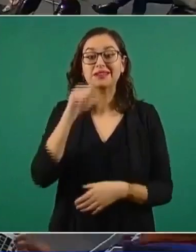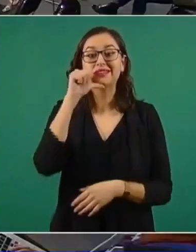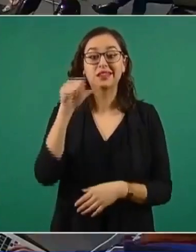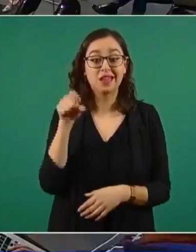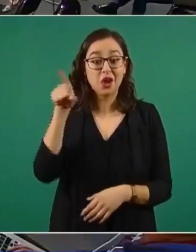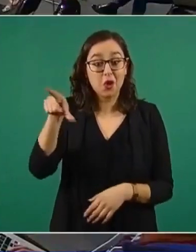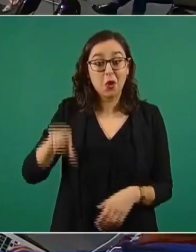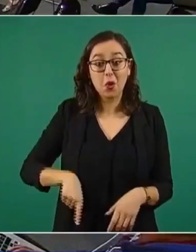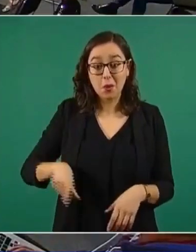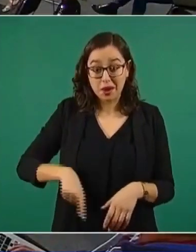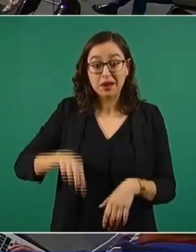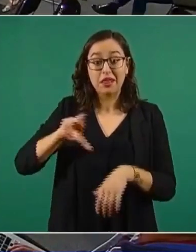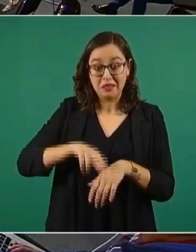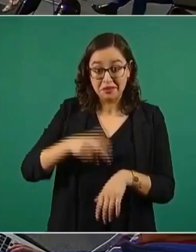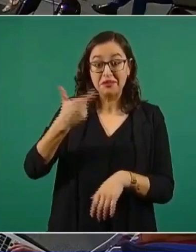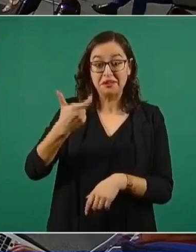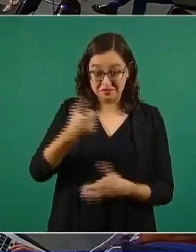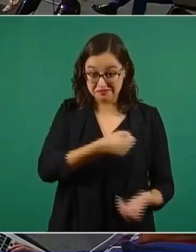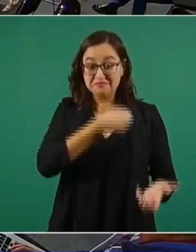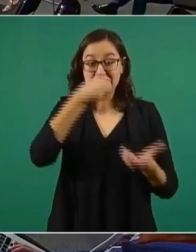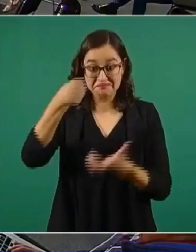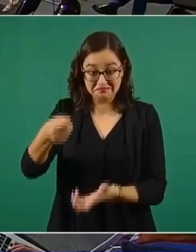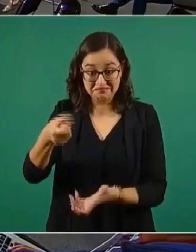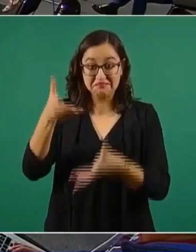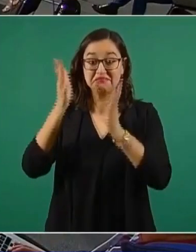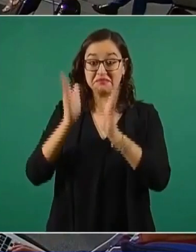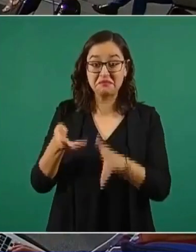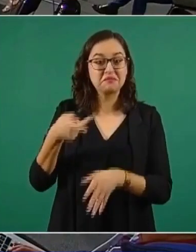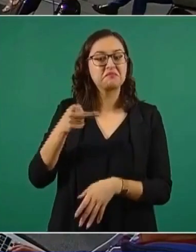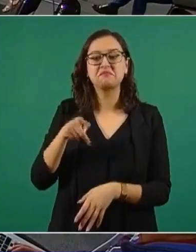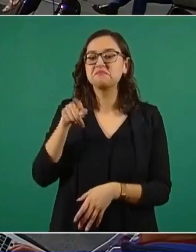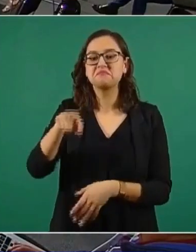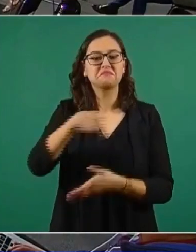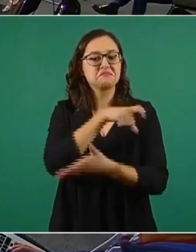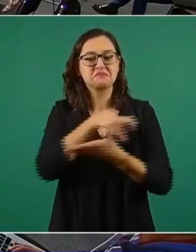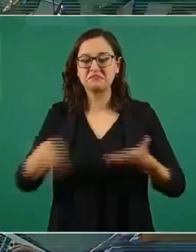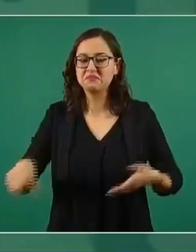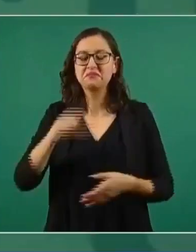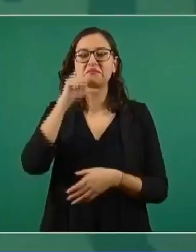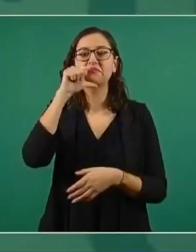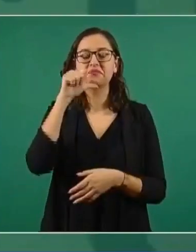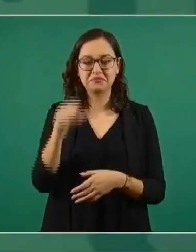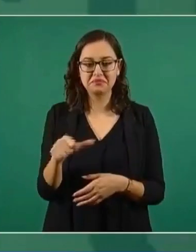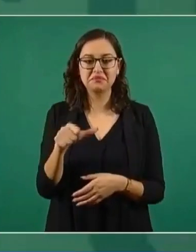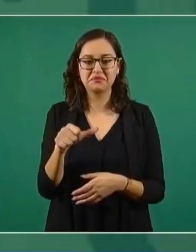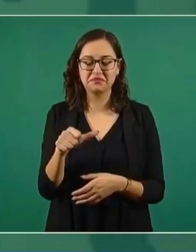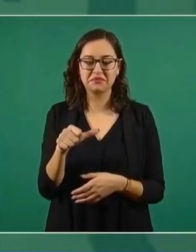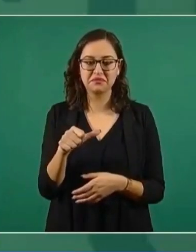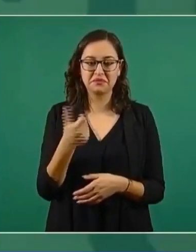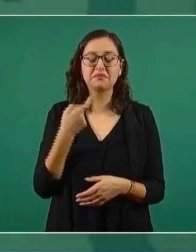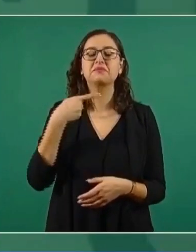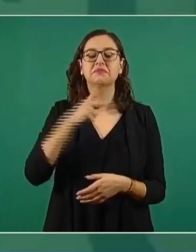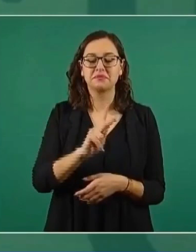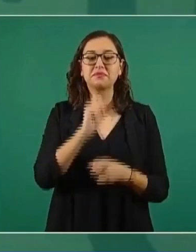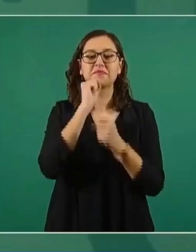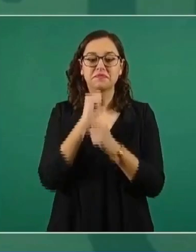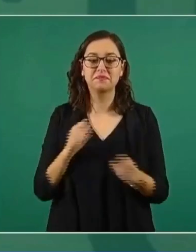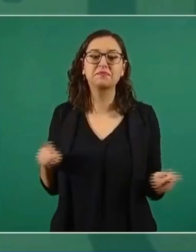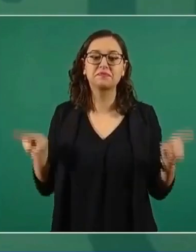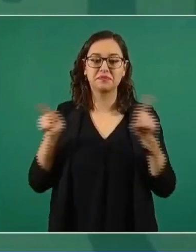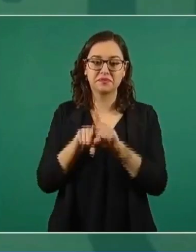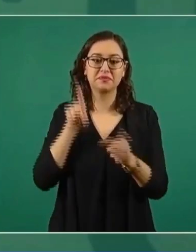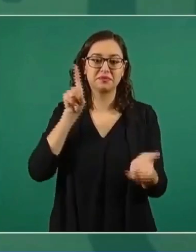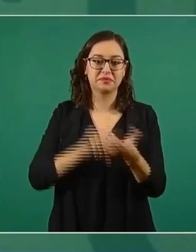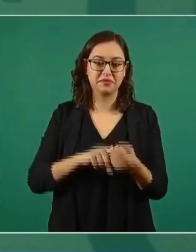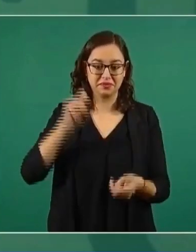retenidos. Y también lo expresan la gente que pertenecen al